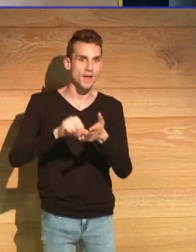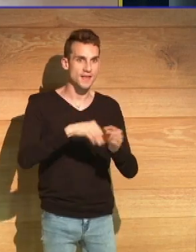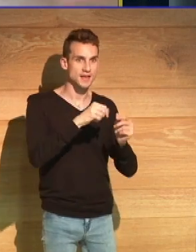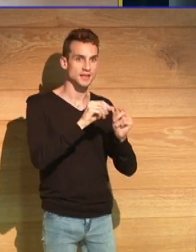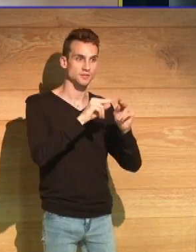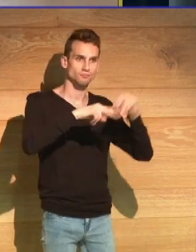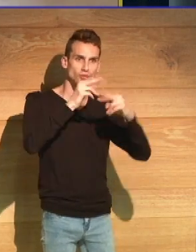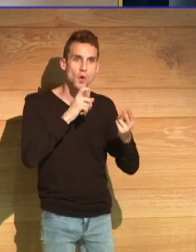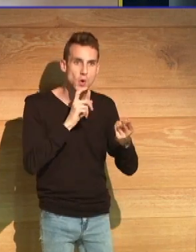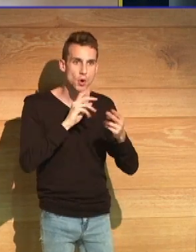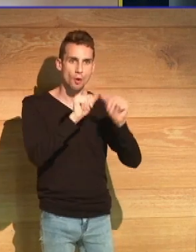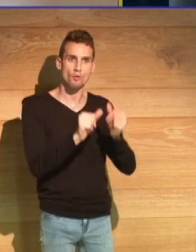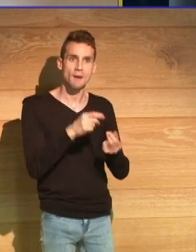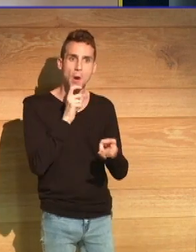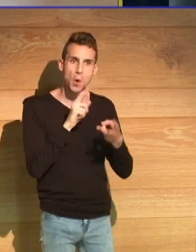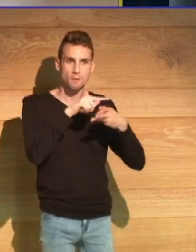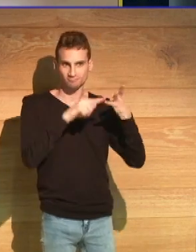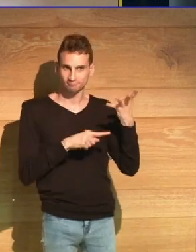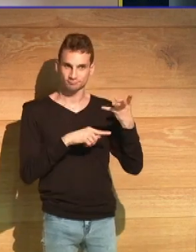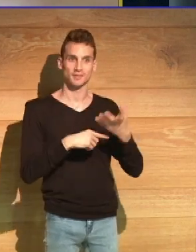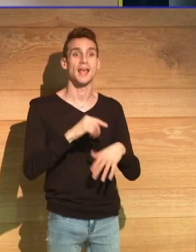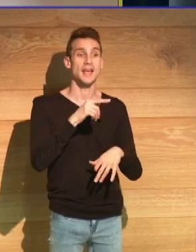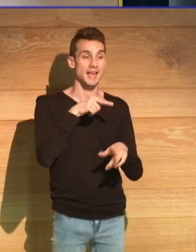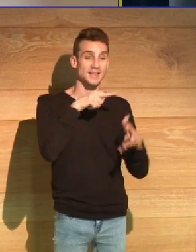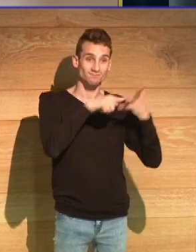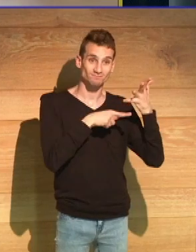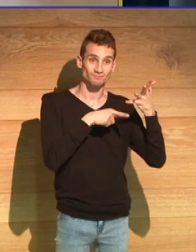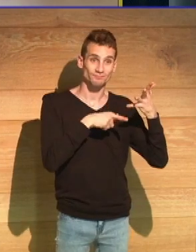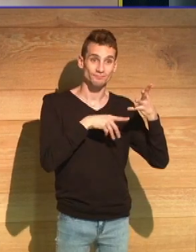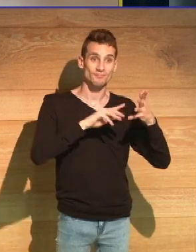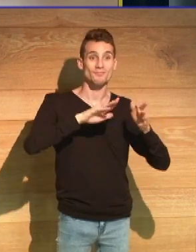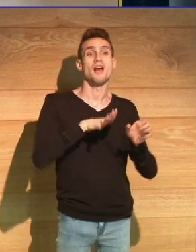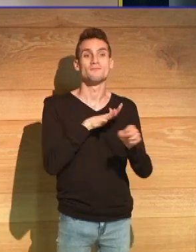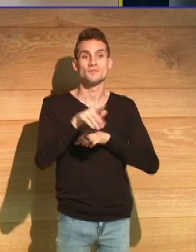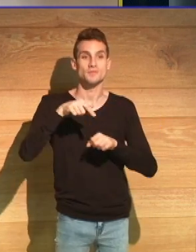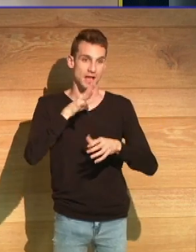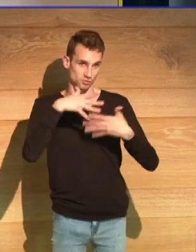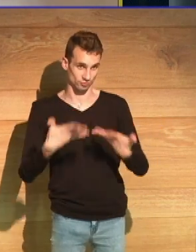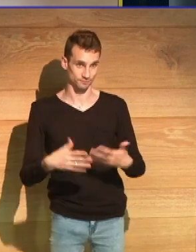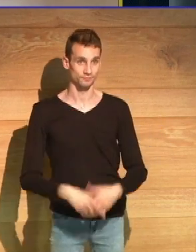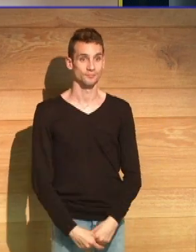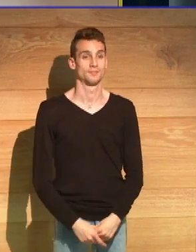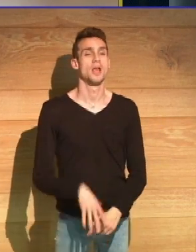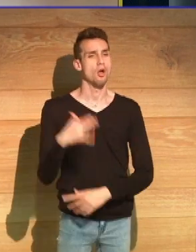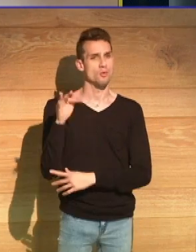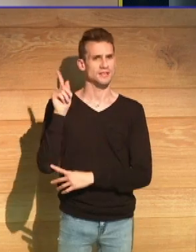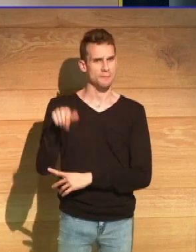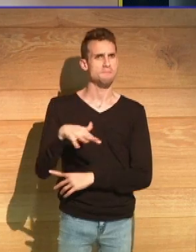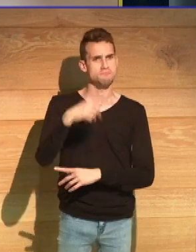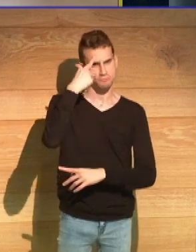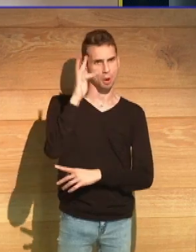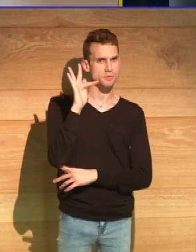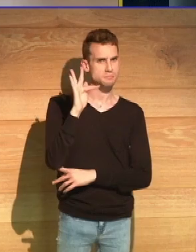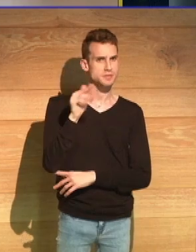de todas aquellas cosas que juntas han generado la situación en la que estamos. Fuller era un optimista también, es decir, era alguien que creía